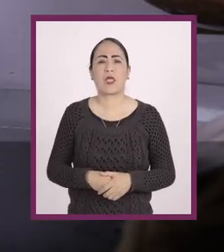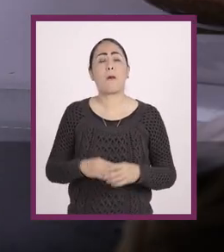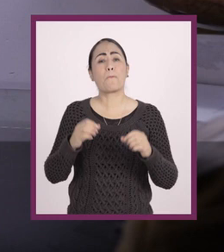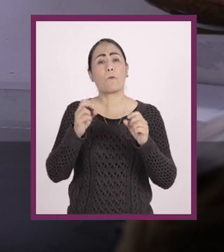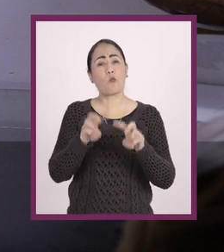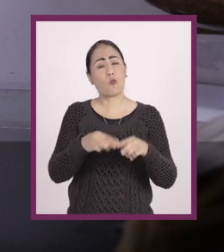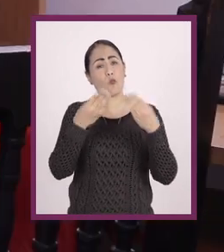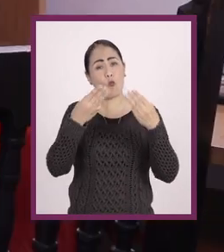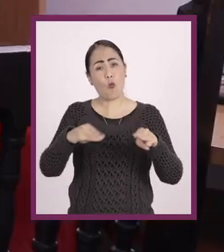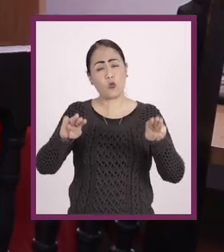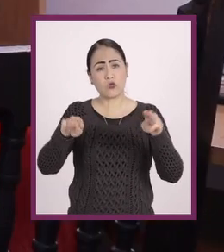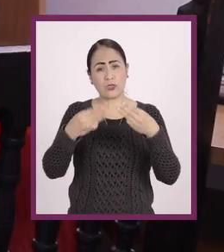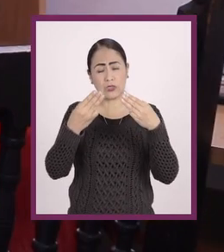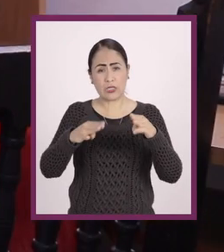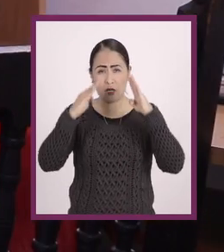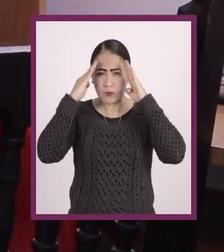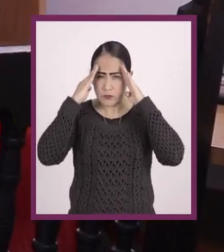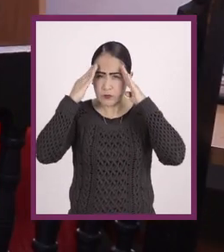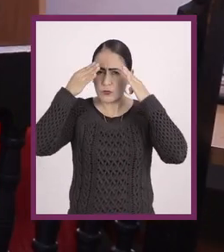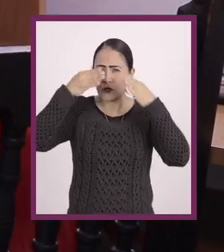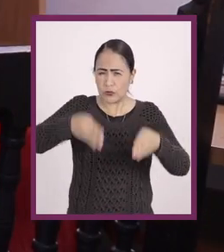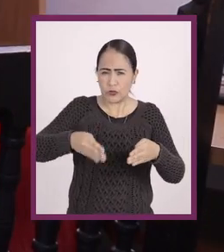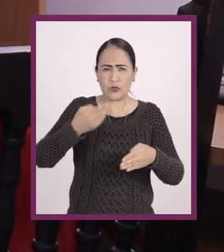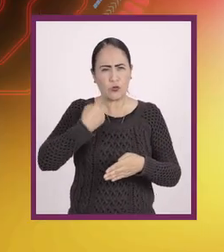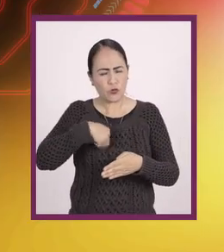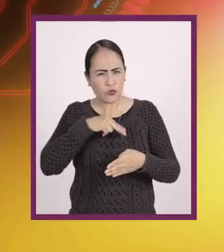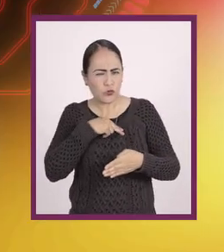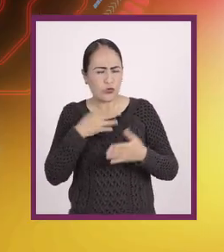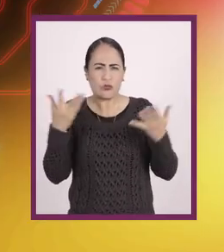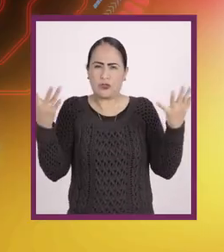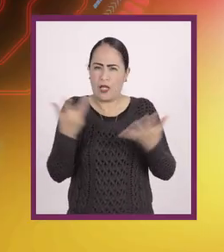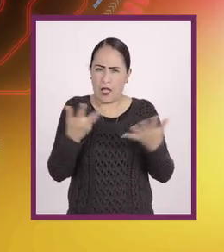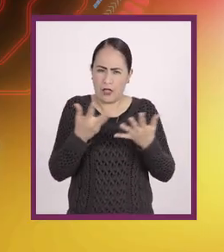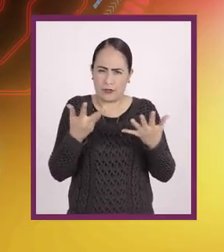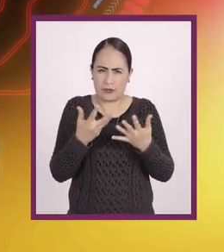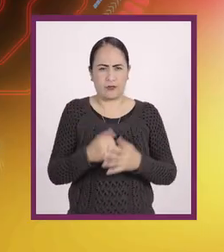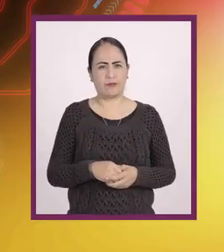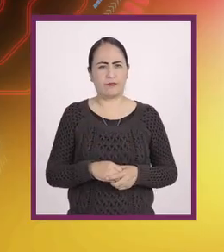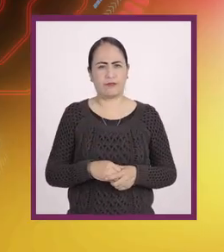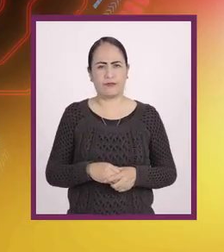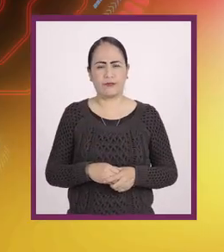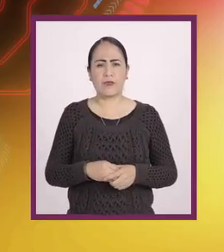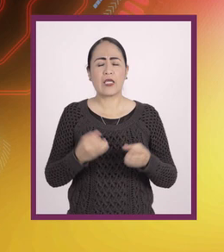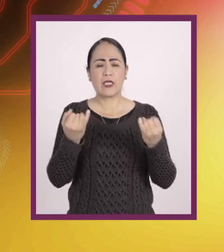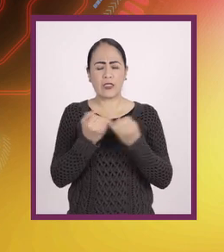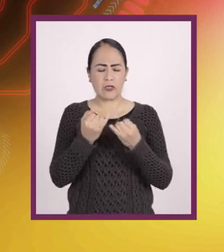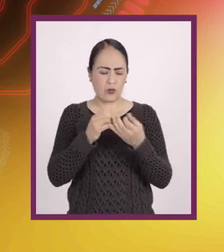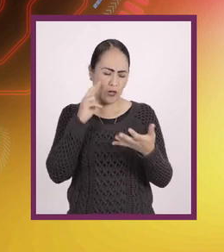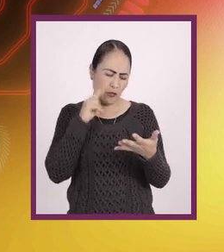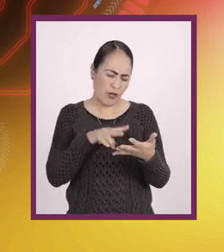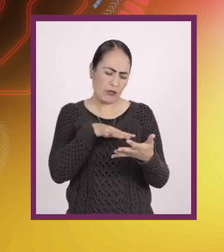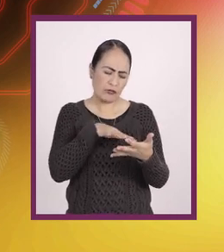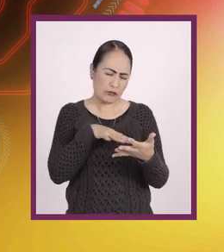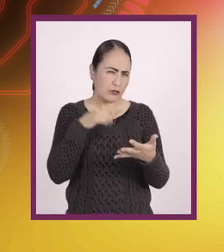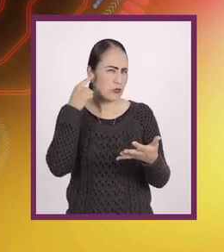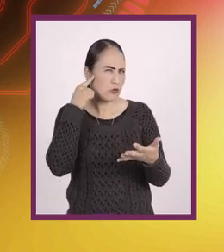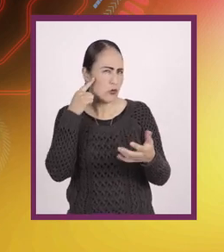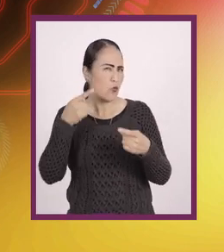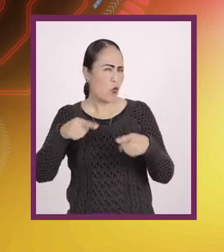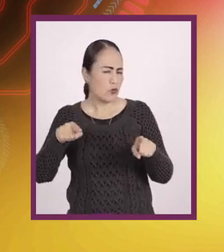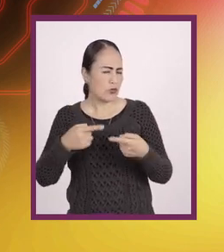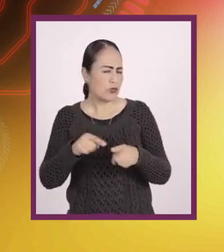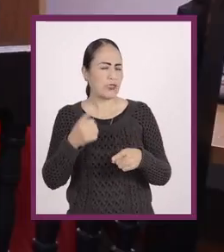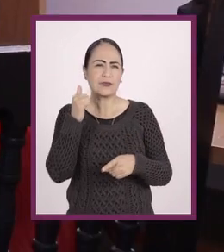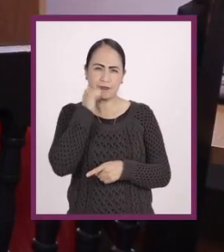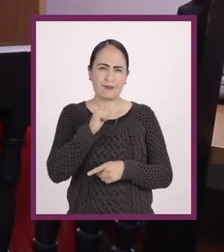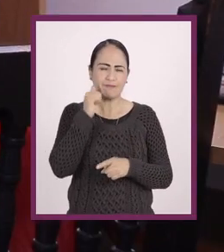de canciones de cuna la música nos permite centrarnos en la tarea que estamos realizando y concentrarnos en lo